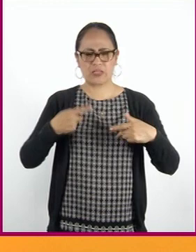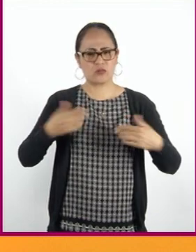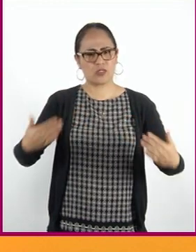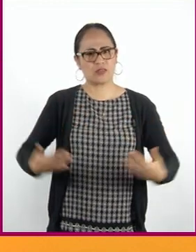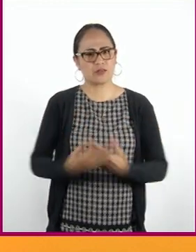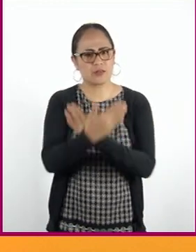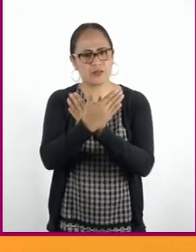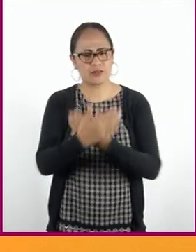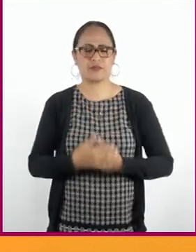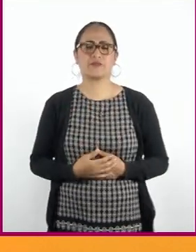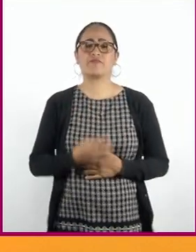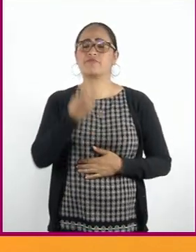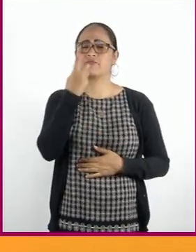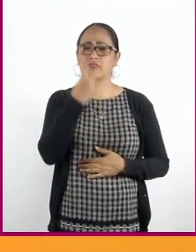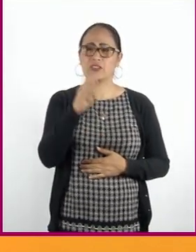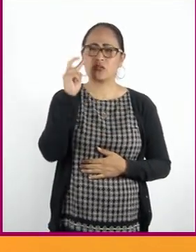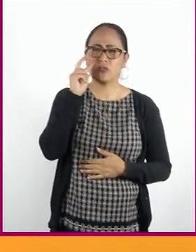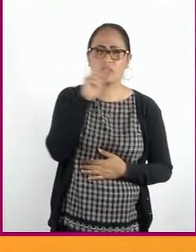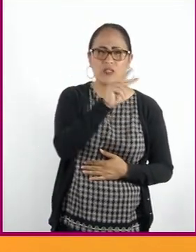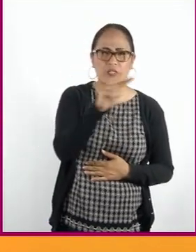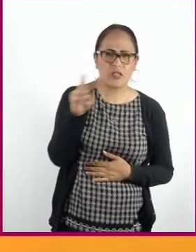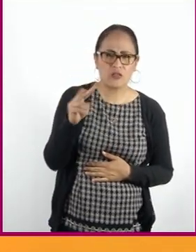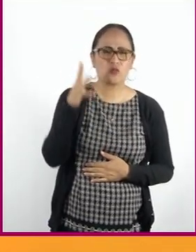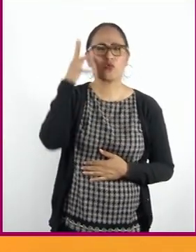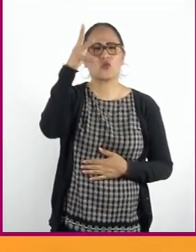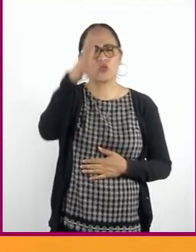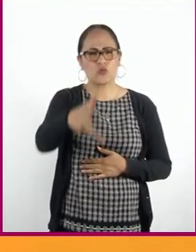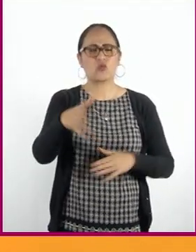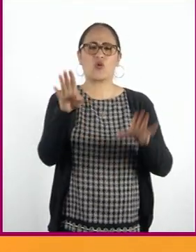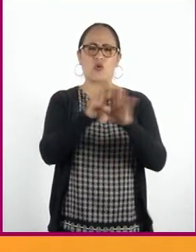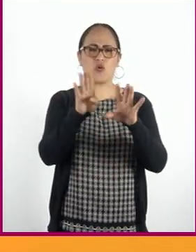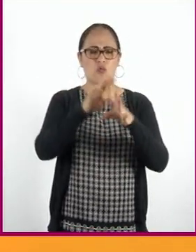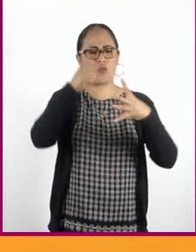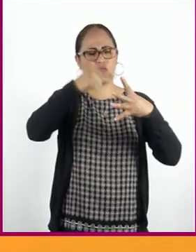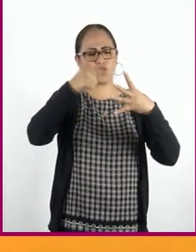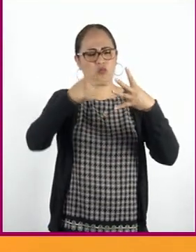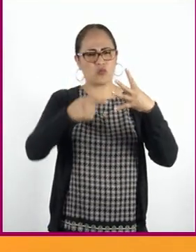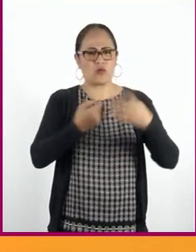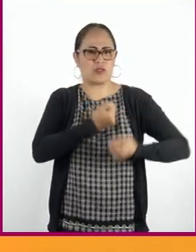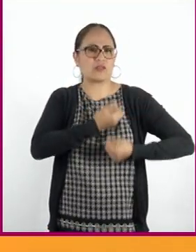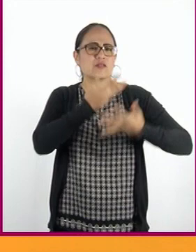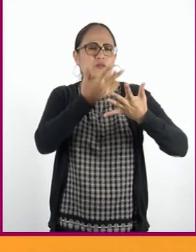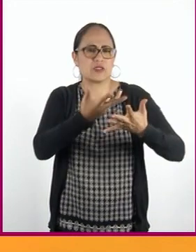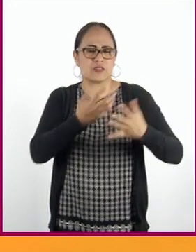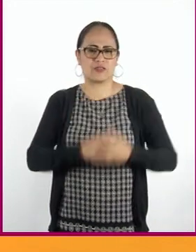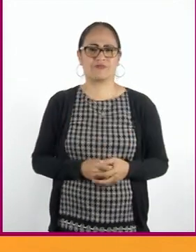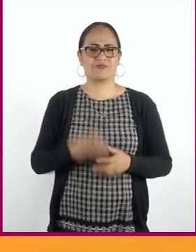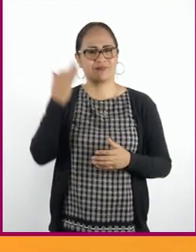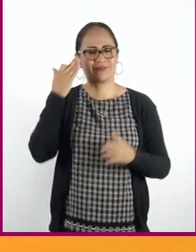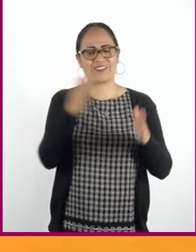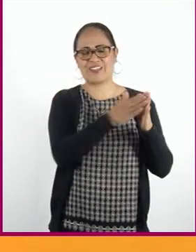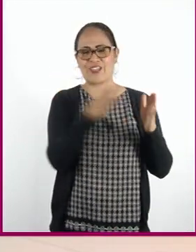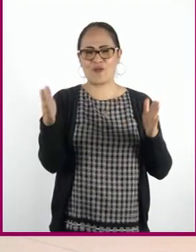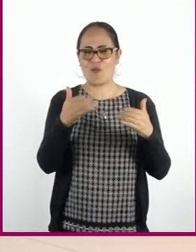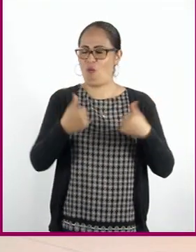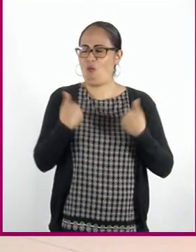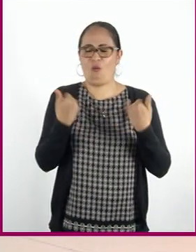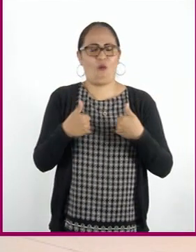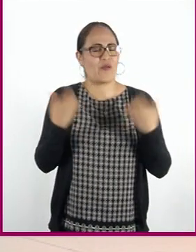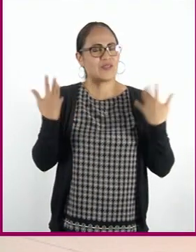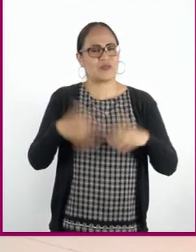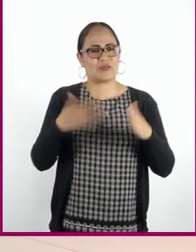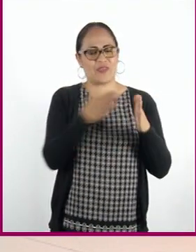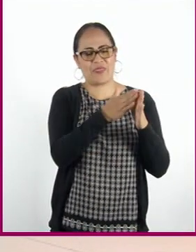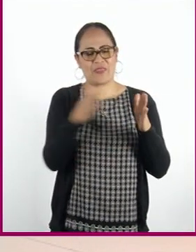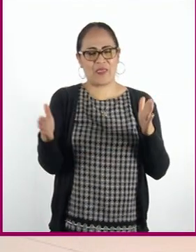cual influye en la manera en que será expresada cada potencialidad. La adolescencia es una etapa maravillosa,